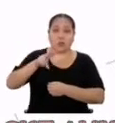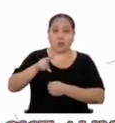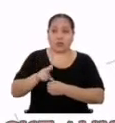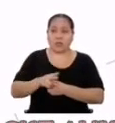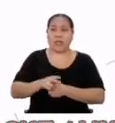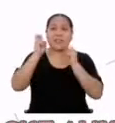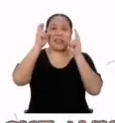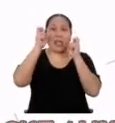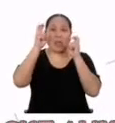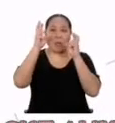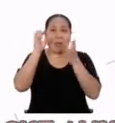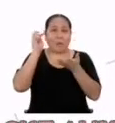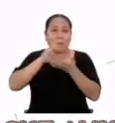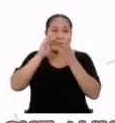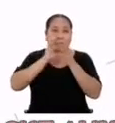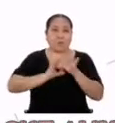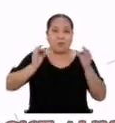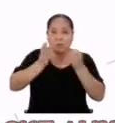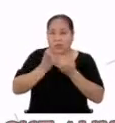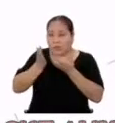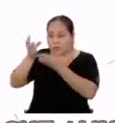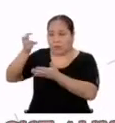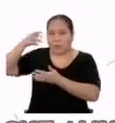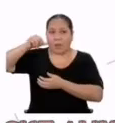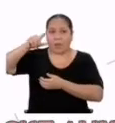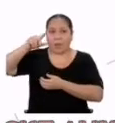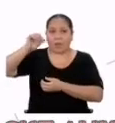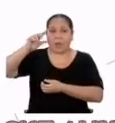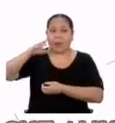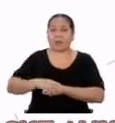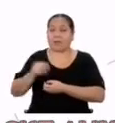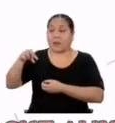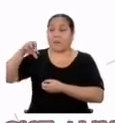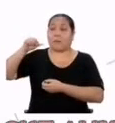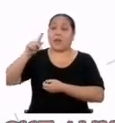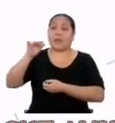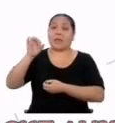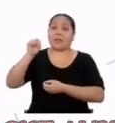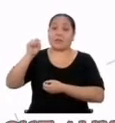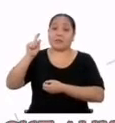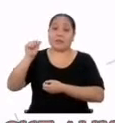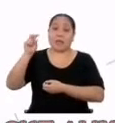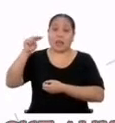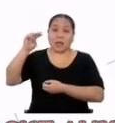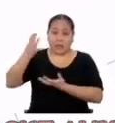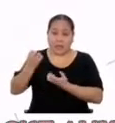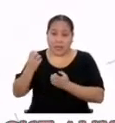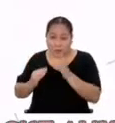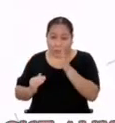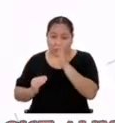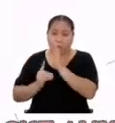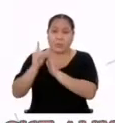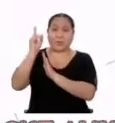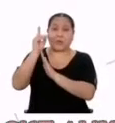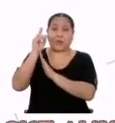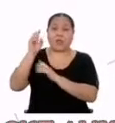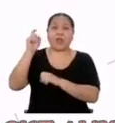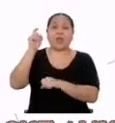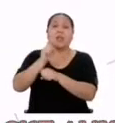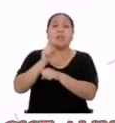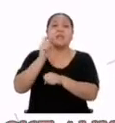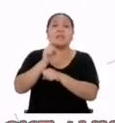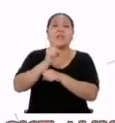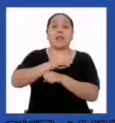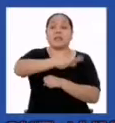para enfatizar que si Pakistán quiere cumplir sus objetivos de desarrollo, la educación de las niñas es